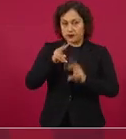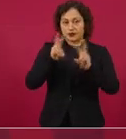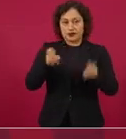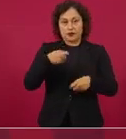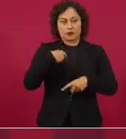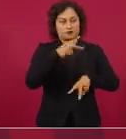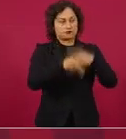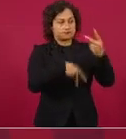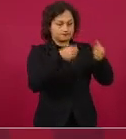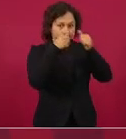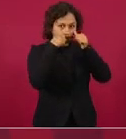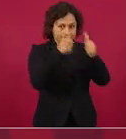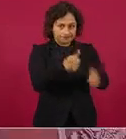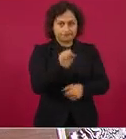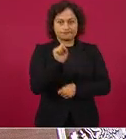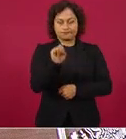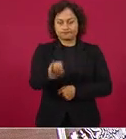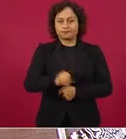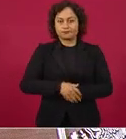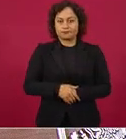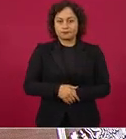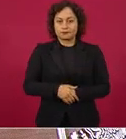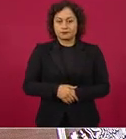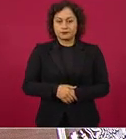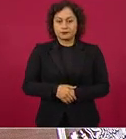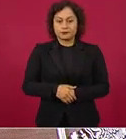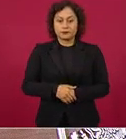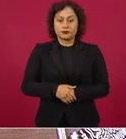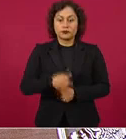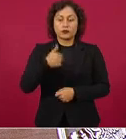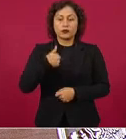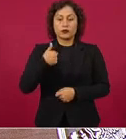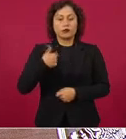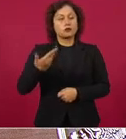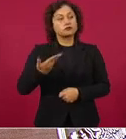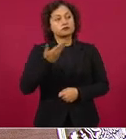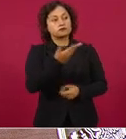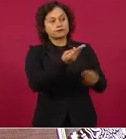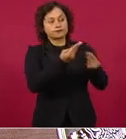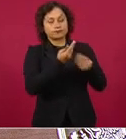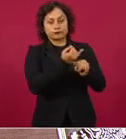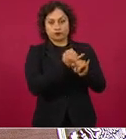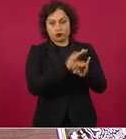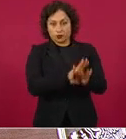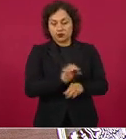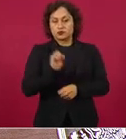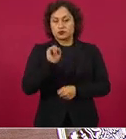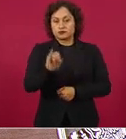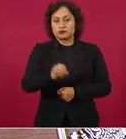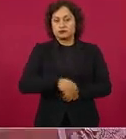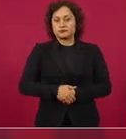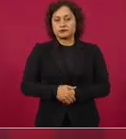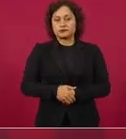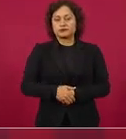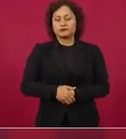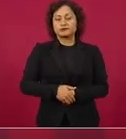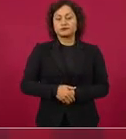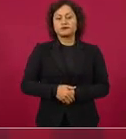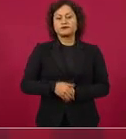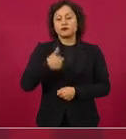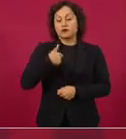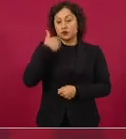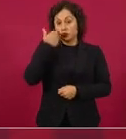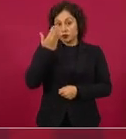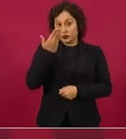planteando aquí. Voy a pedir información sobre esto. Quiero adelantarte de